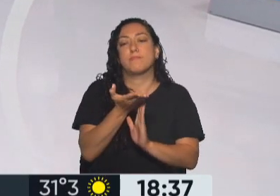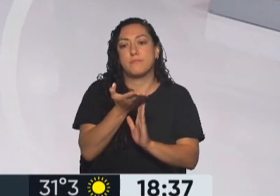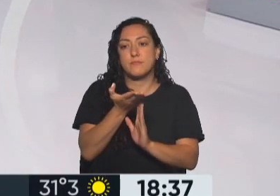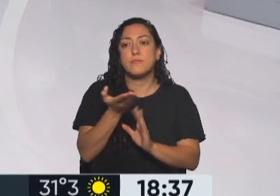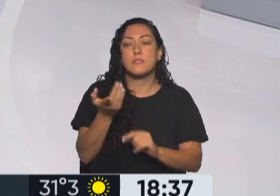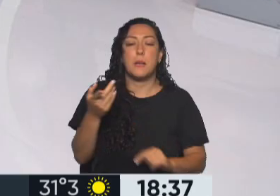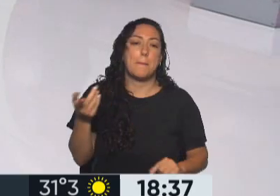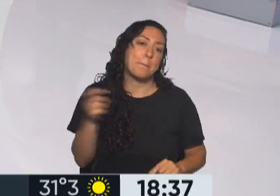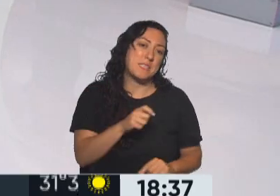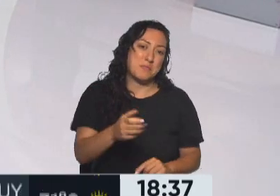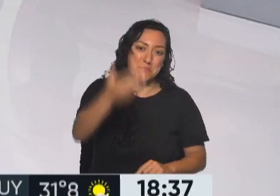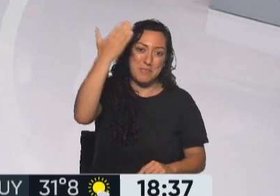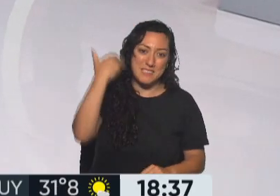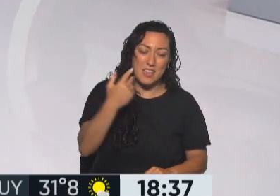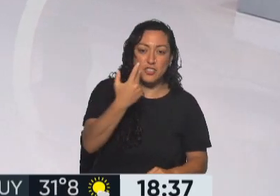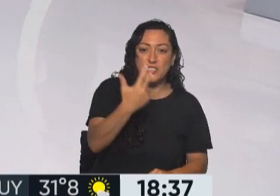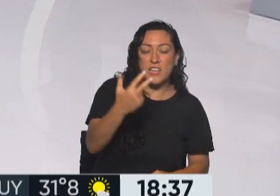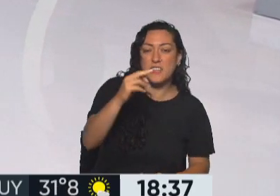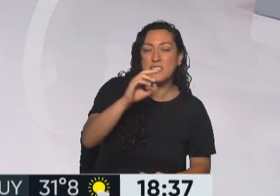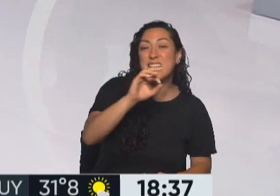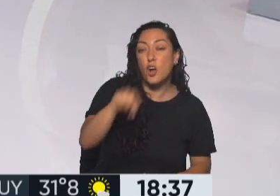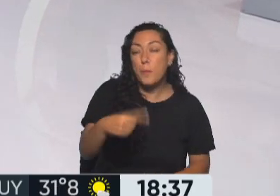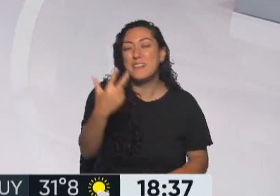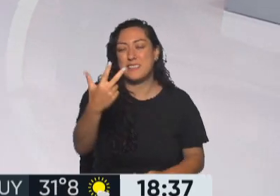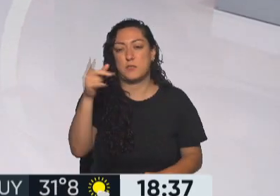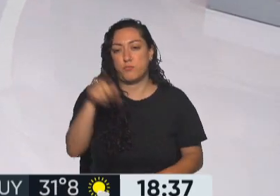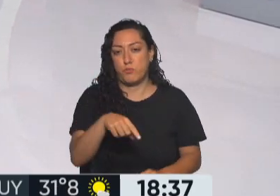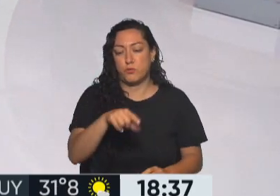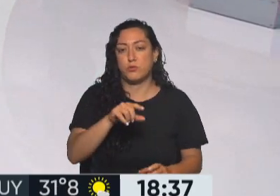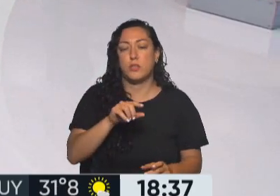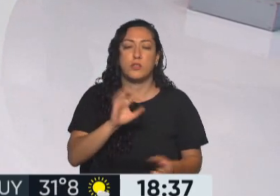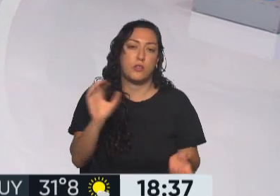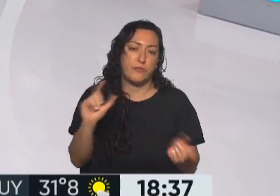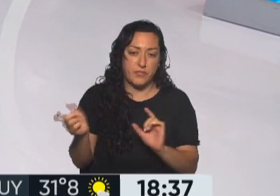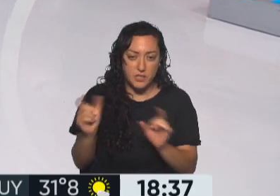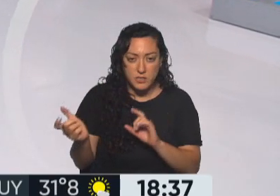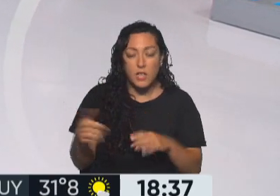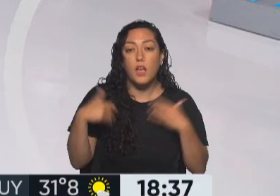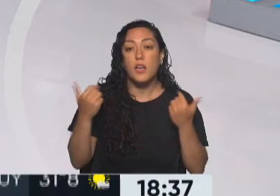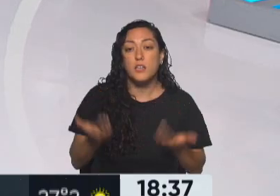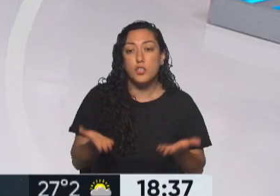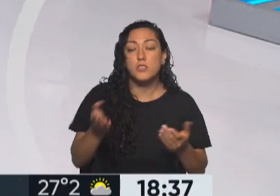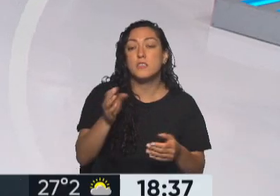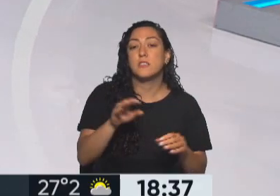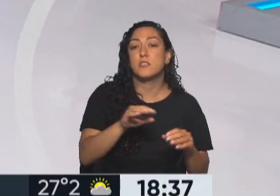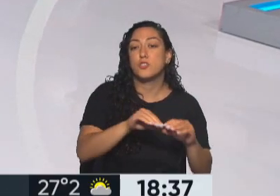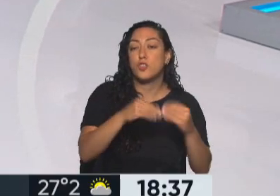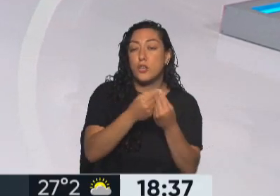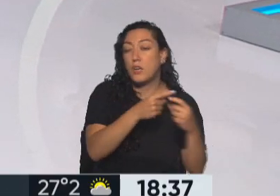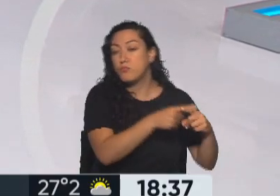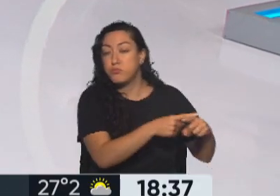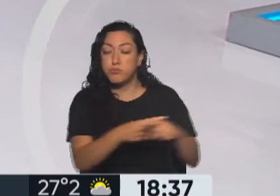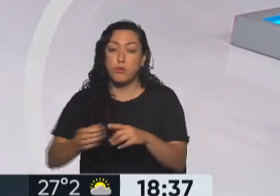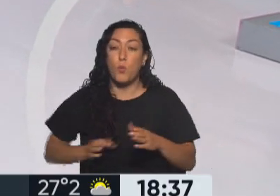al mes anterior de 0,3 puntos porcentuales. Sí. Con este dato lo que confirmamos fue cuánto fue la inflación en el primer año